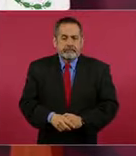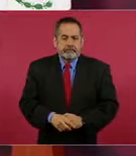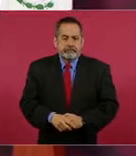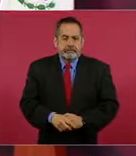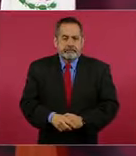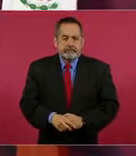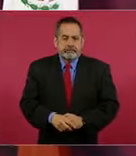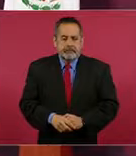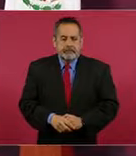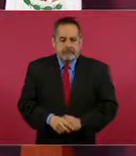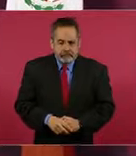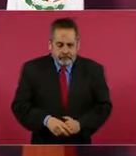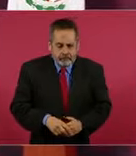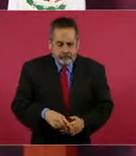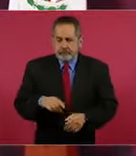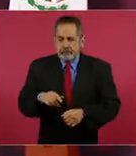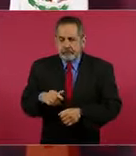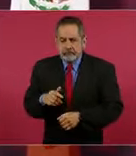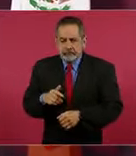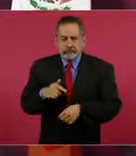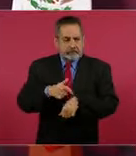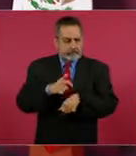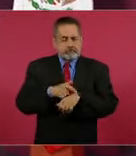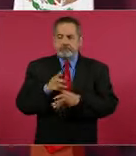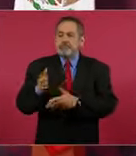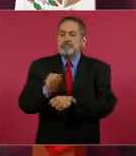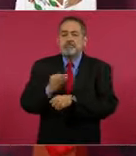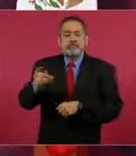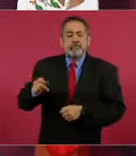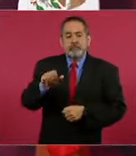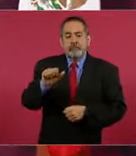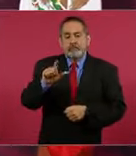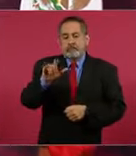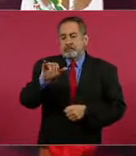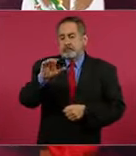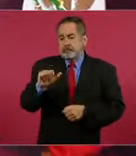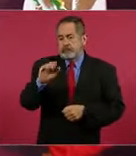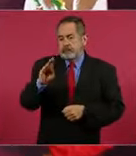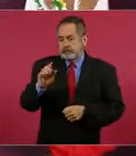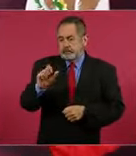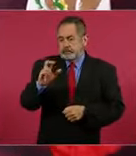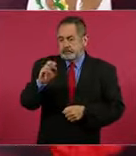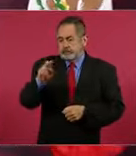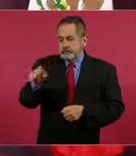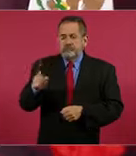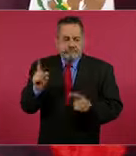le estamos dando tiempo porque Alicia Bárcena está hablando